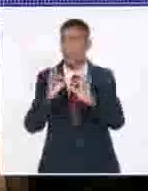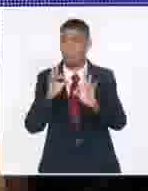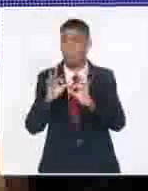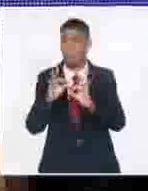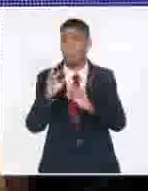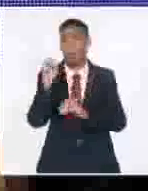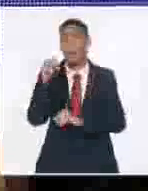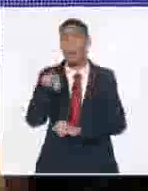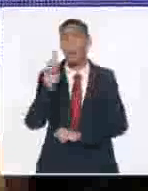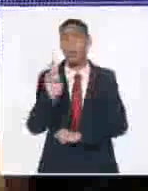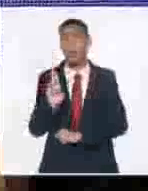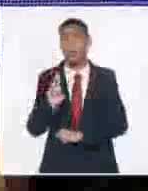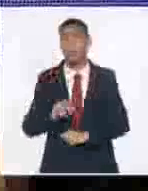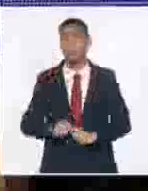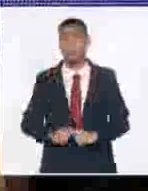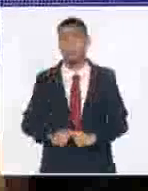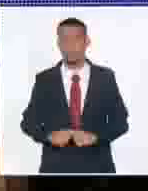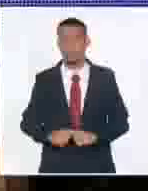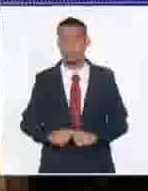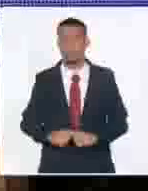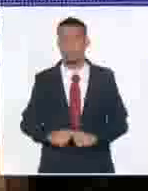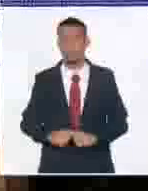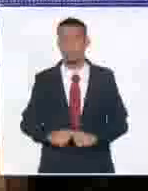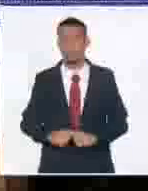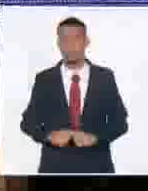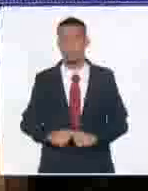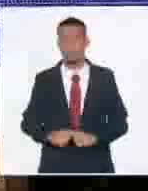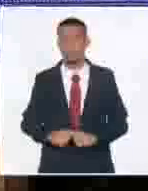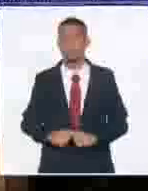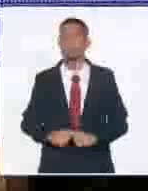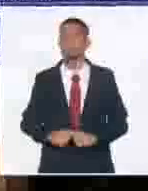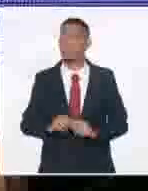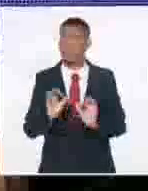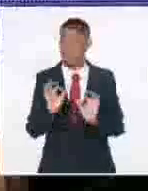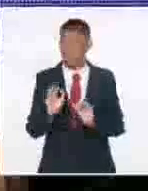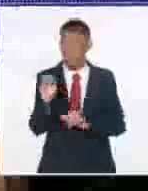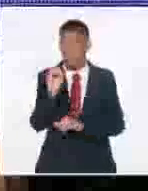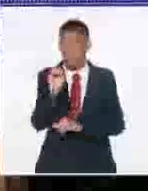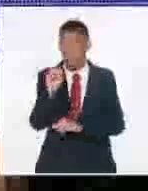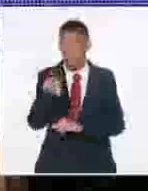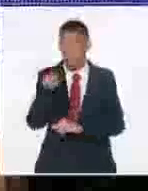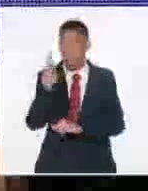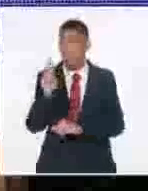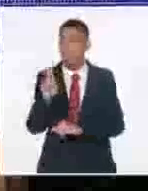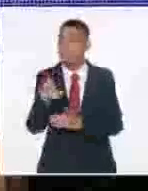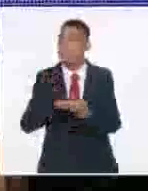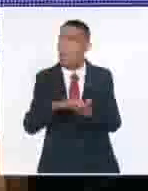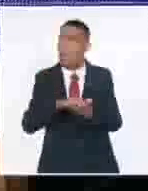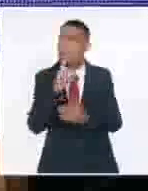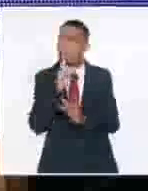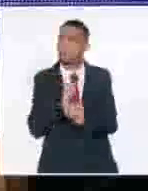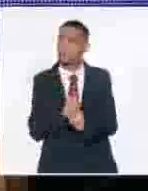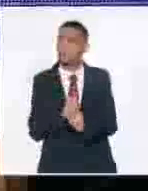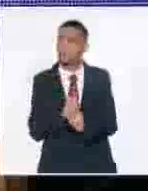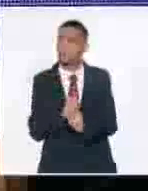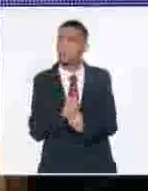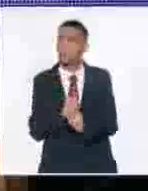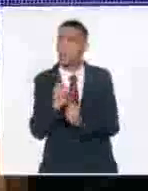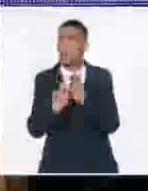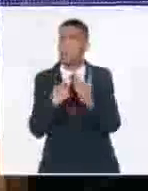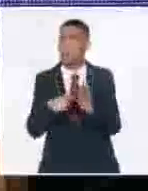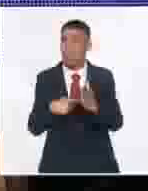Naciones Unidas ni siquiera ha sido capaz de hacer un llamado a detener la